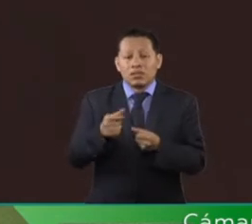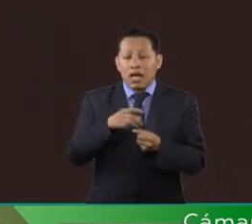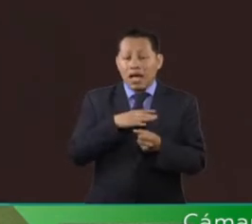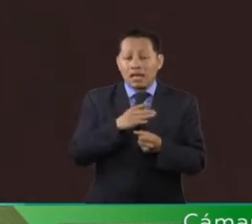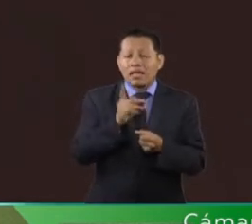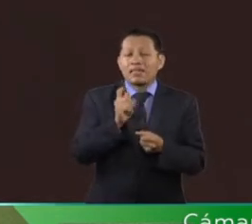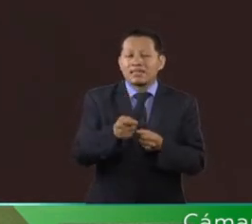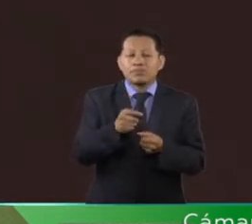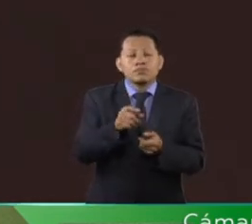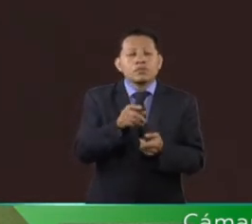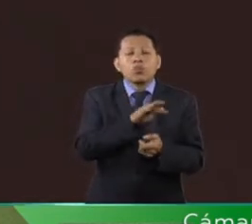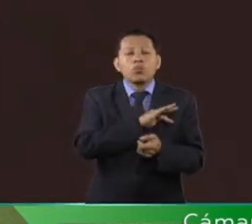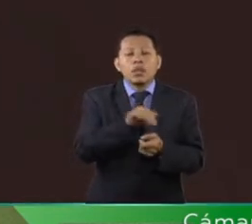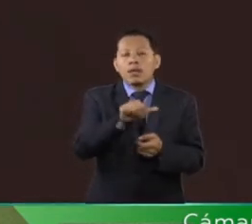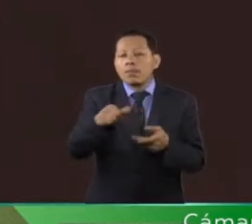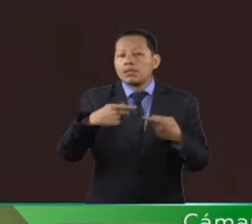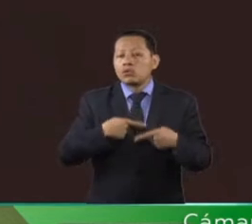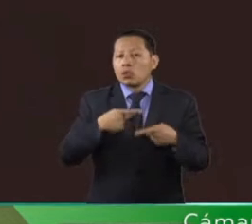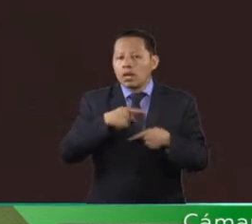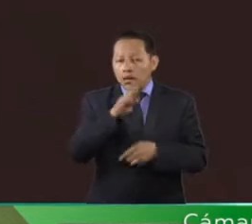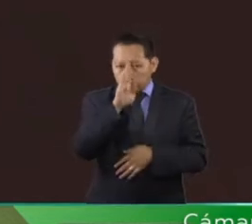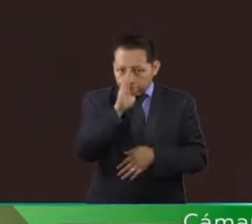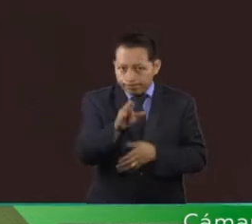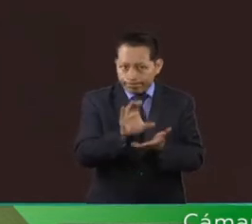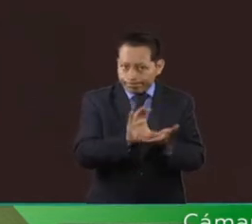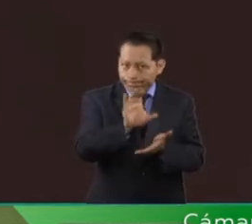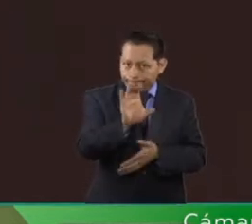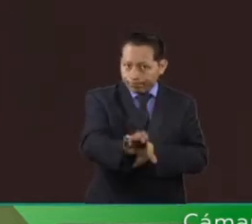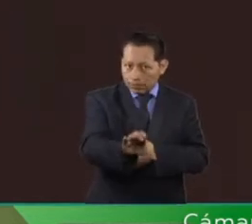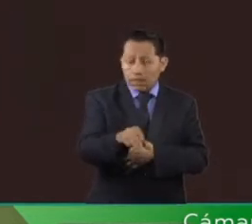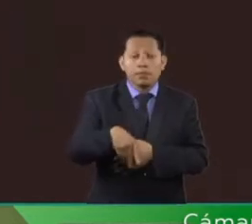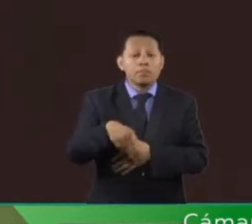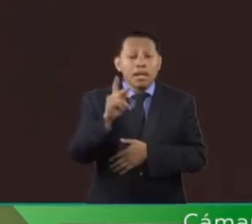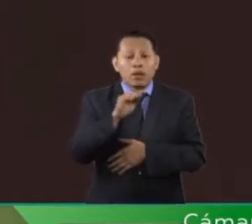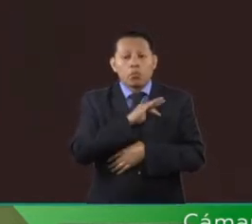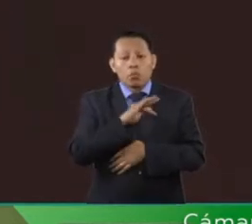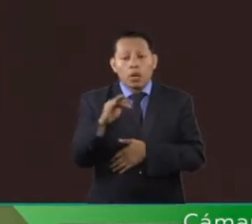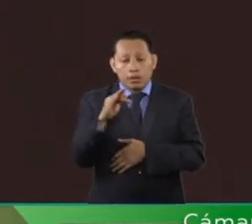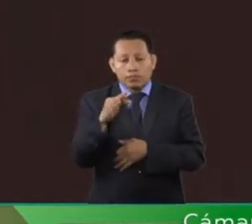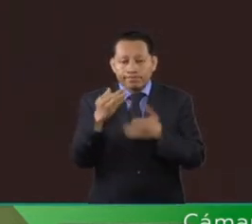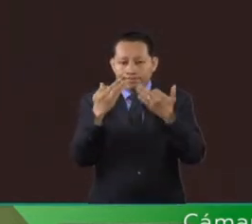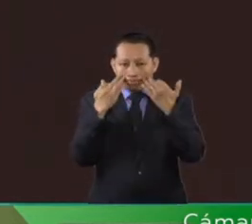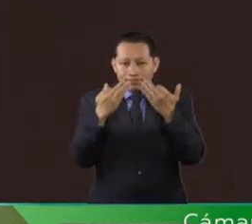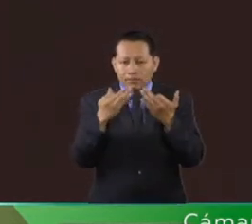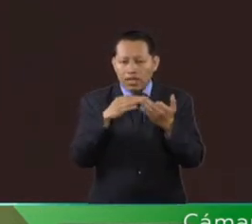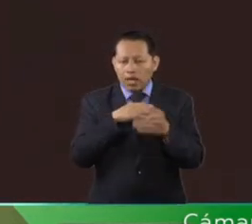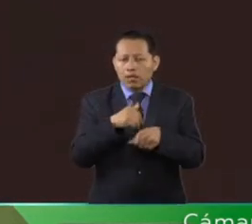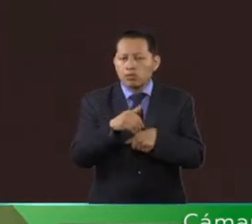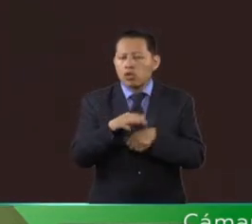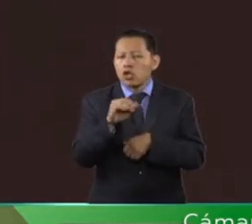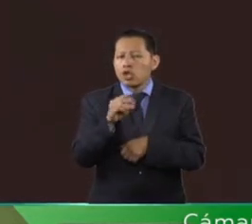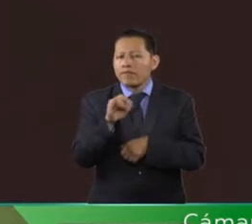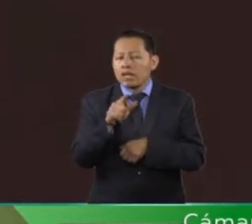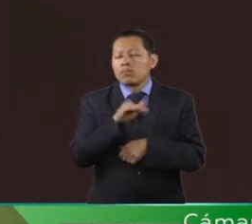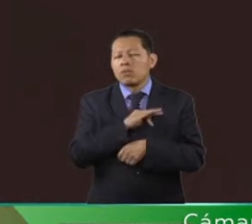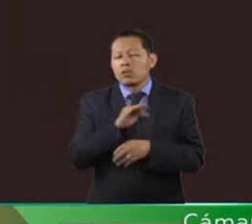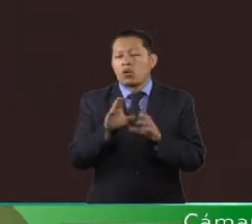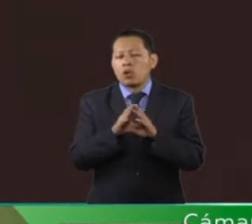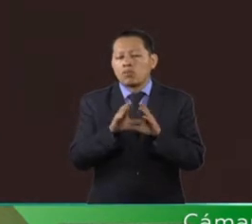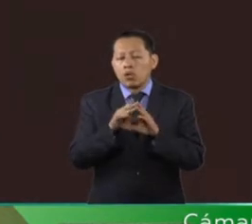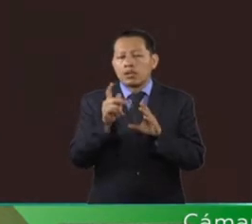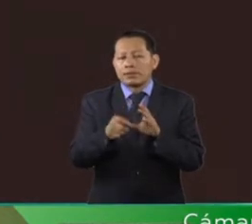directa o las transferencias directas. Sin embargo, podemos observar de datos de la Coneval que indica que